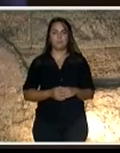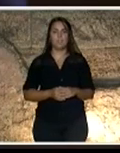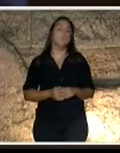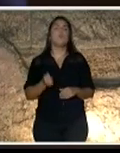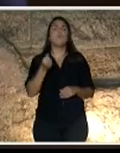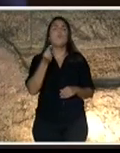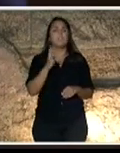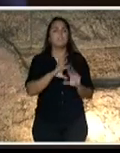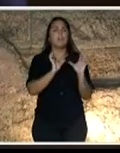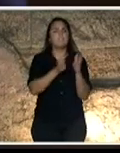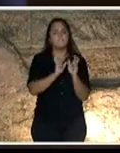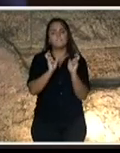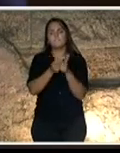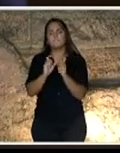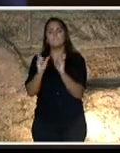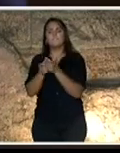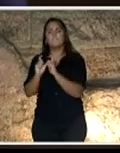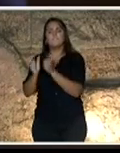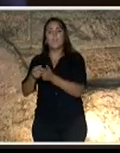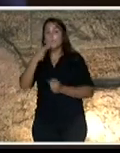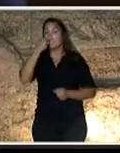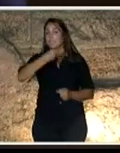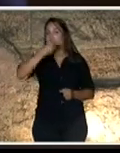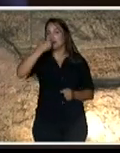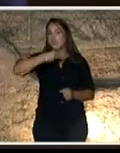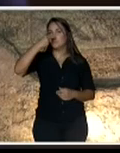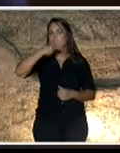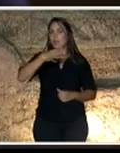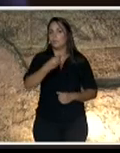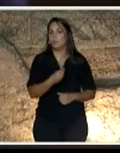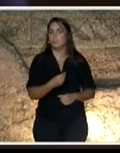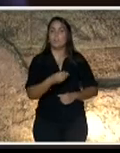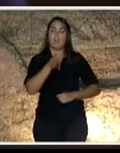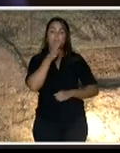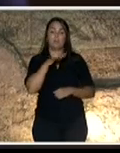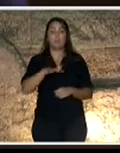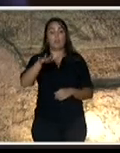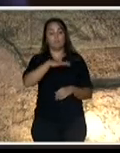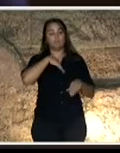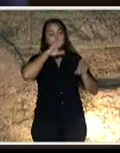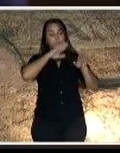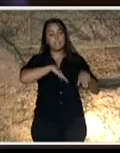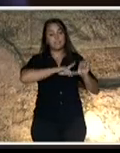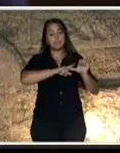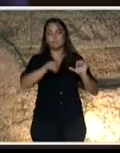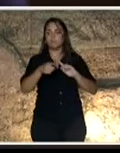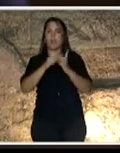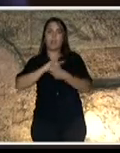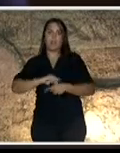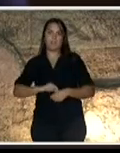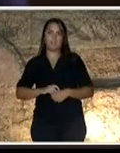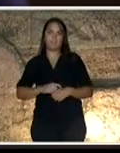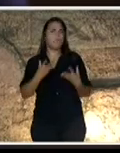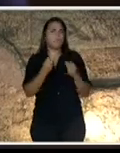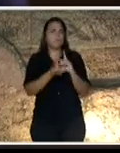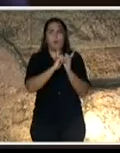¿Cuántas reuniones, cuántas visitas a autonomías sediciosas, contrarias al espíritu leal del extremeño? ¿Cuántos